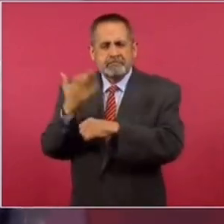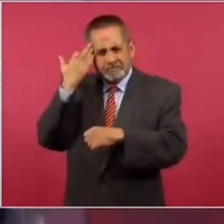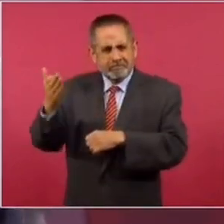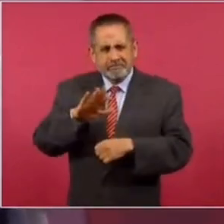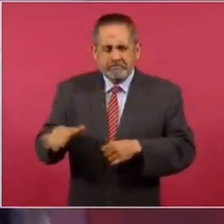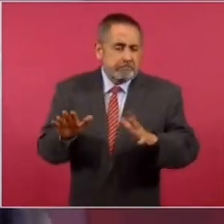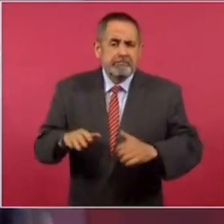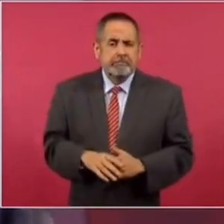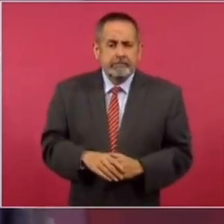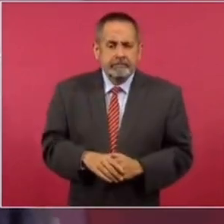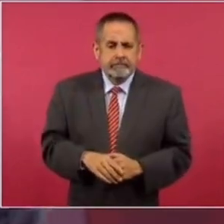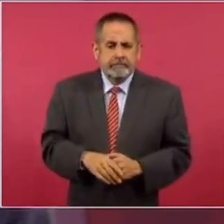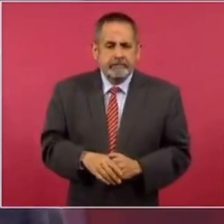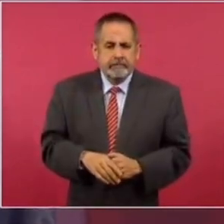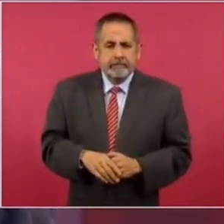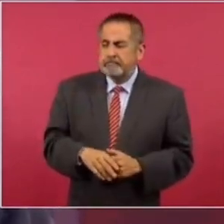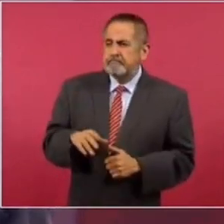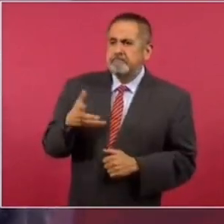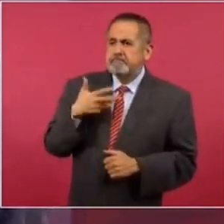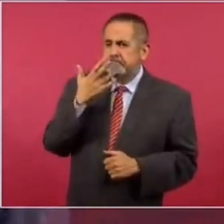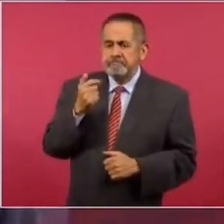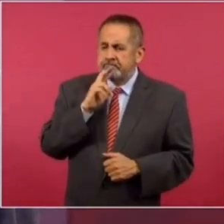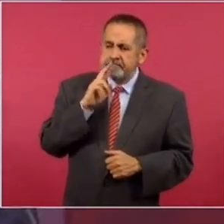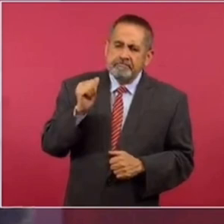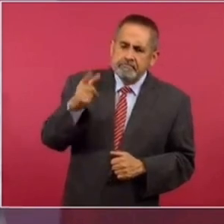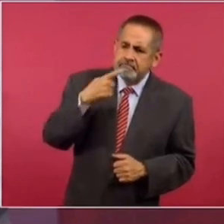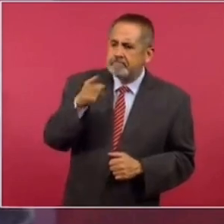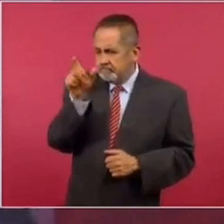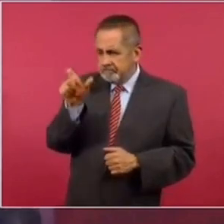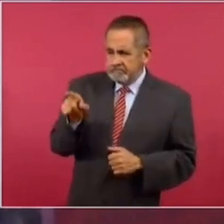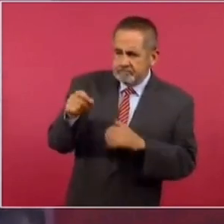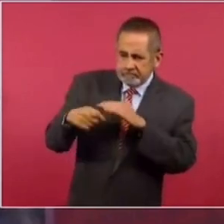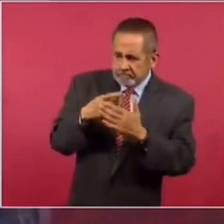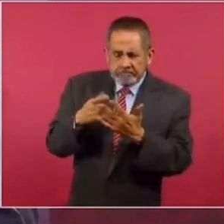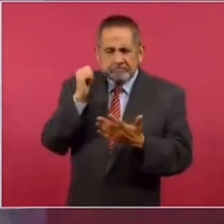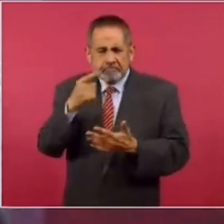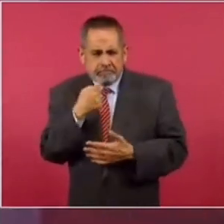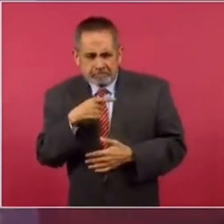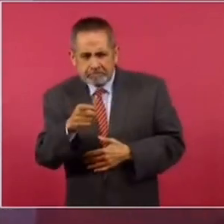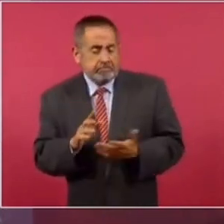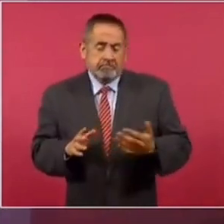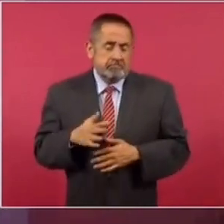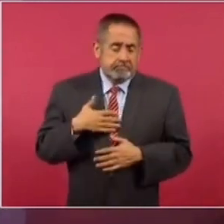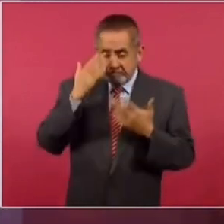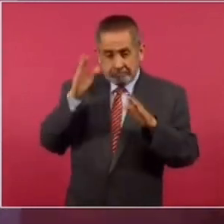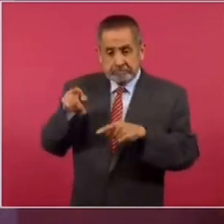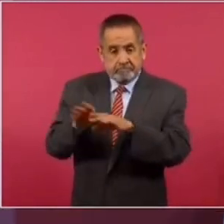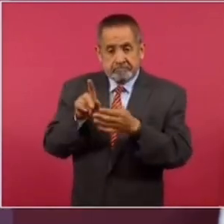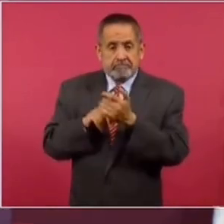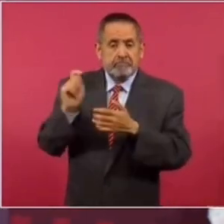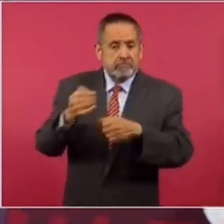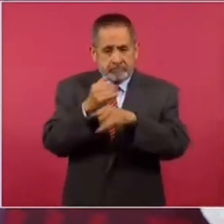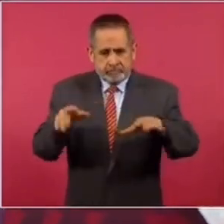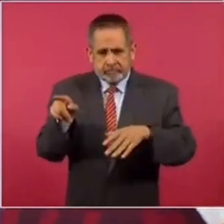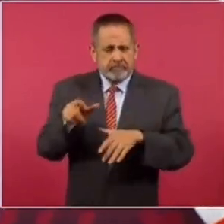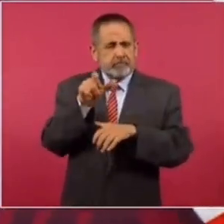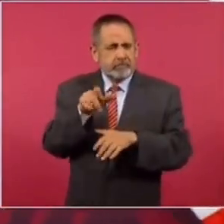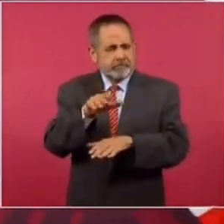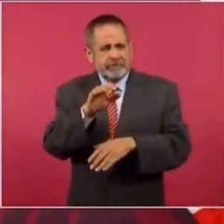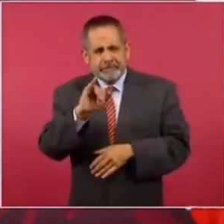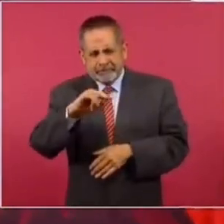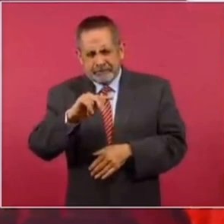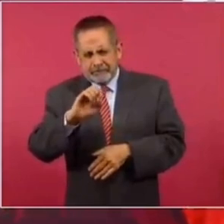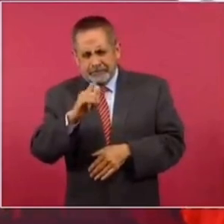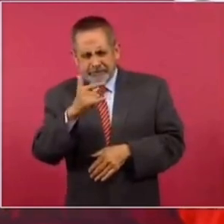tengo yo mayor reporte o denuncia de la que usted menciona, desconozco cuál es esa información del centro de inteligencia,